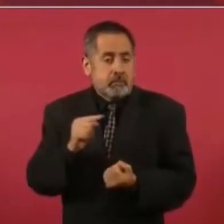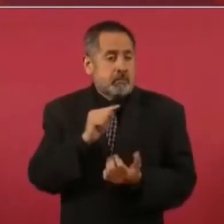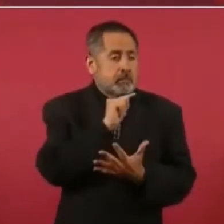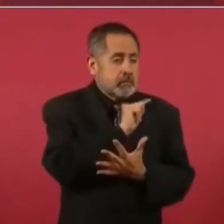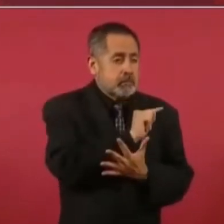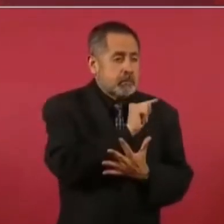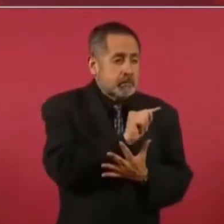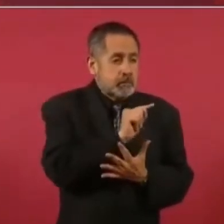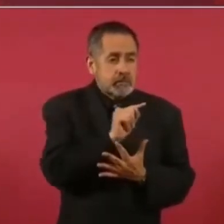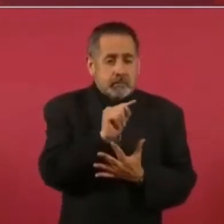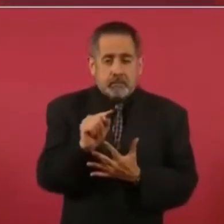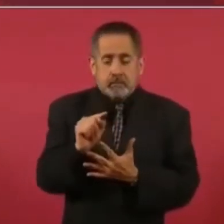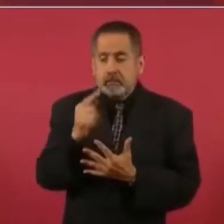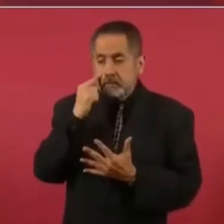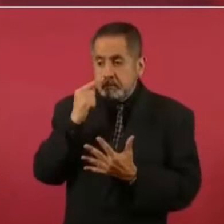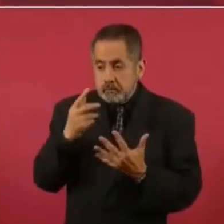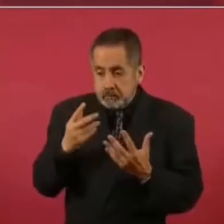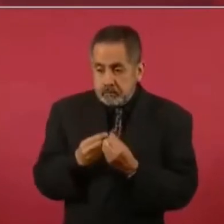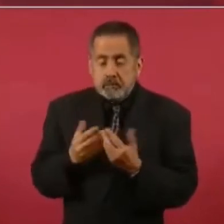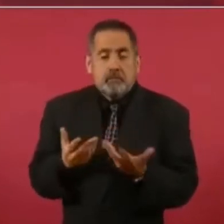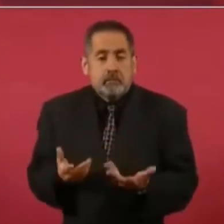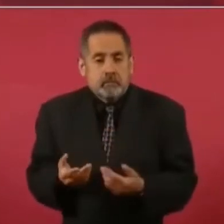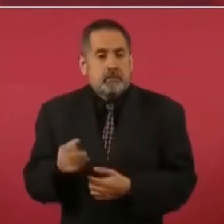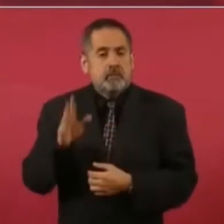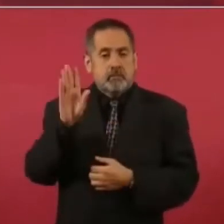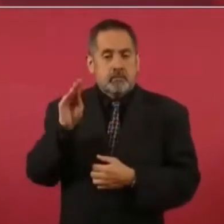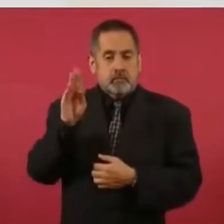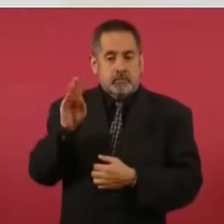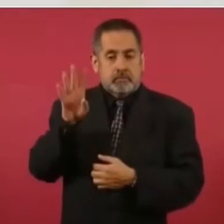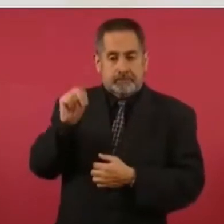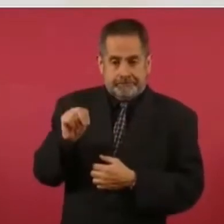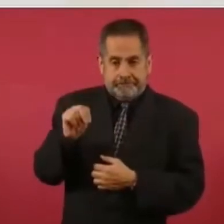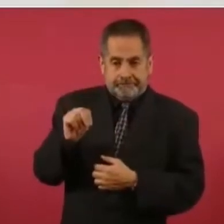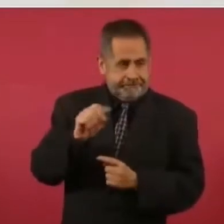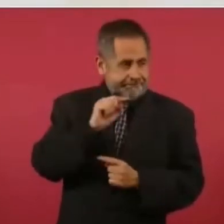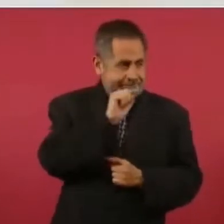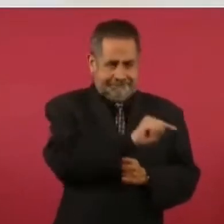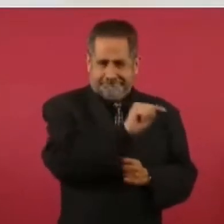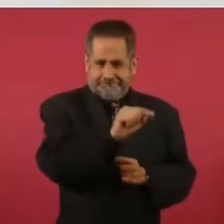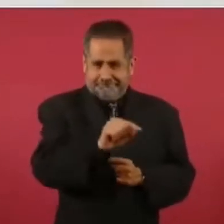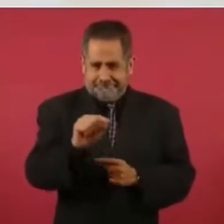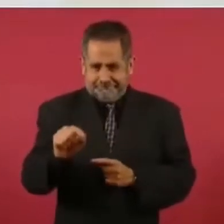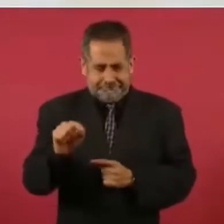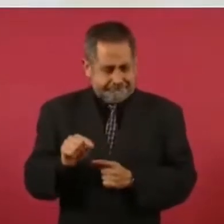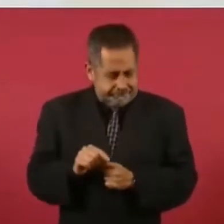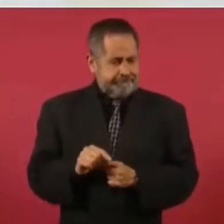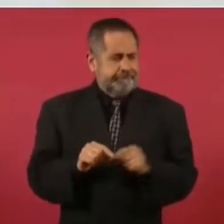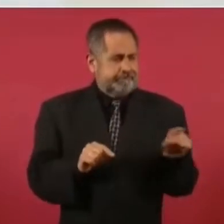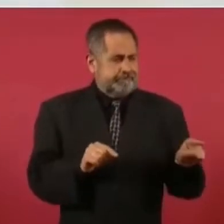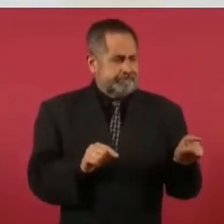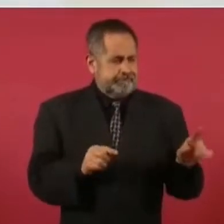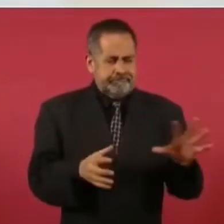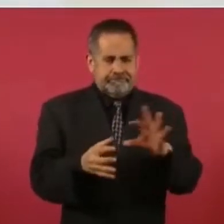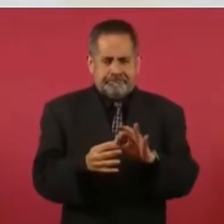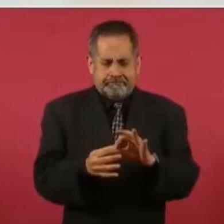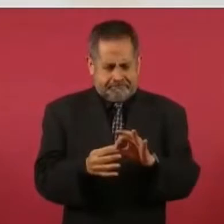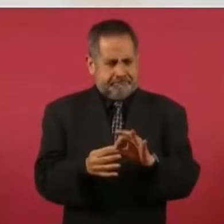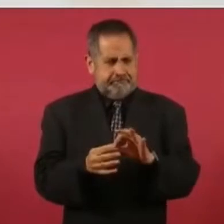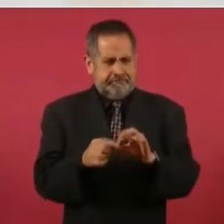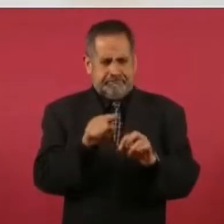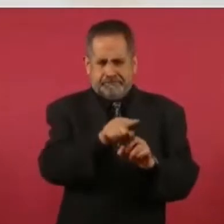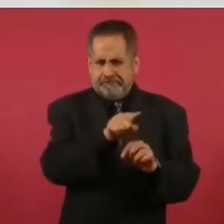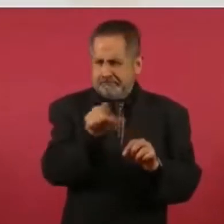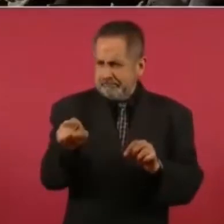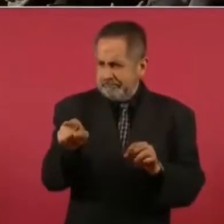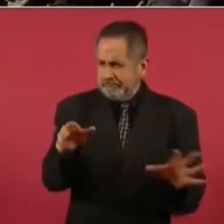154 eventos identificados, 99 tienen claras coincidencias con otros indicadores y